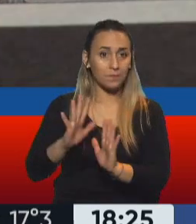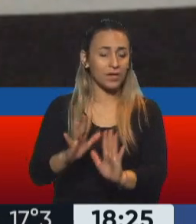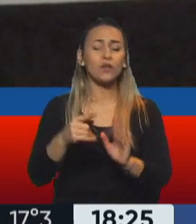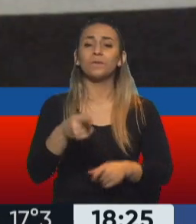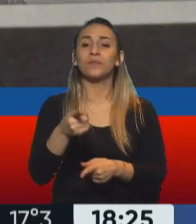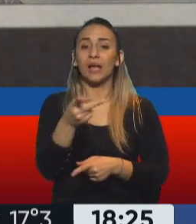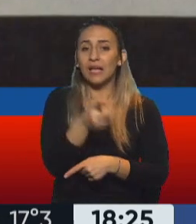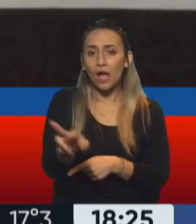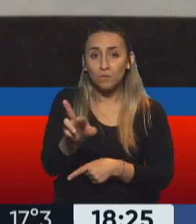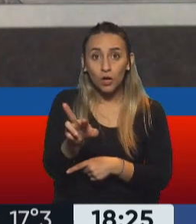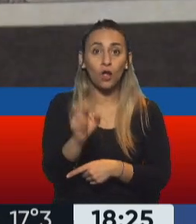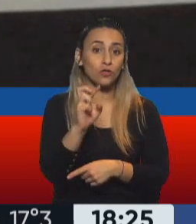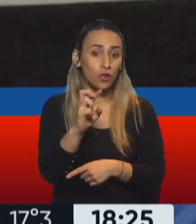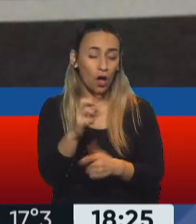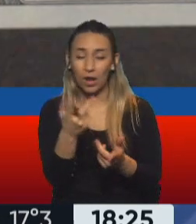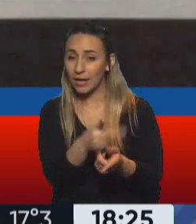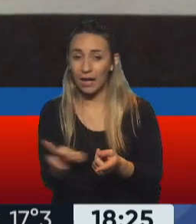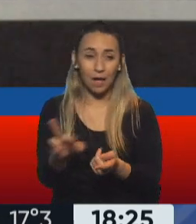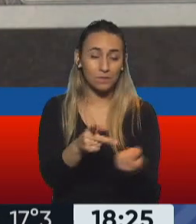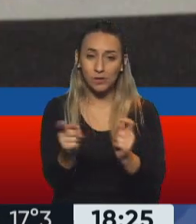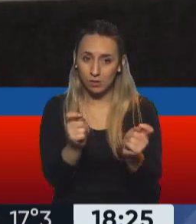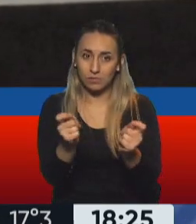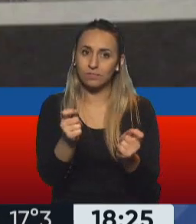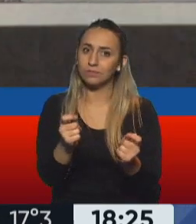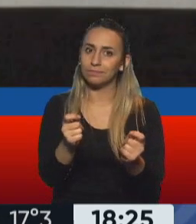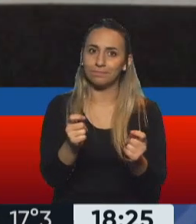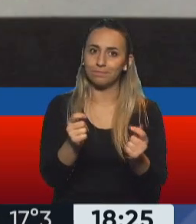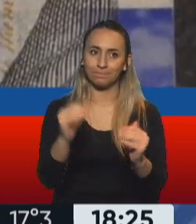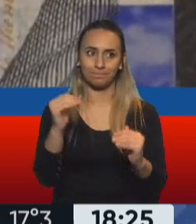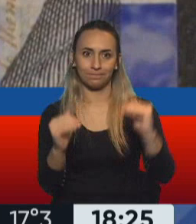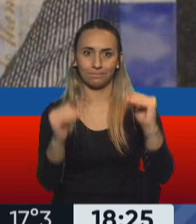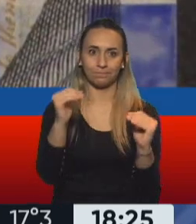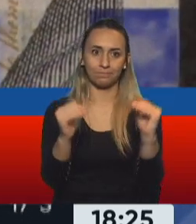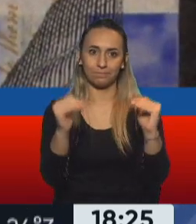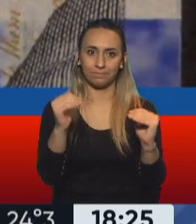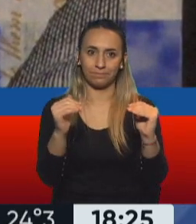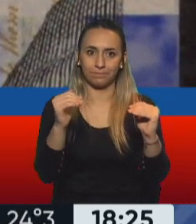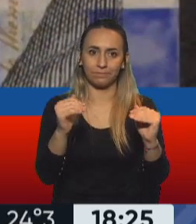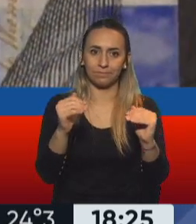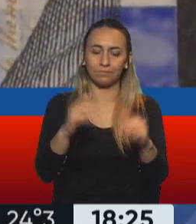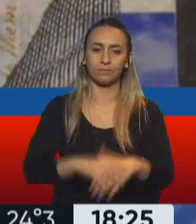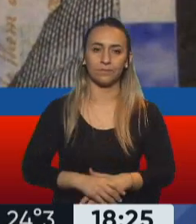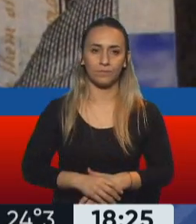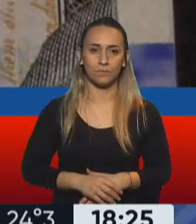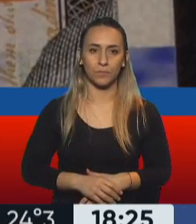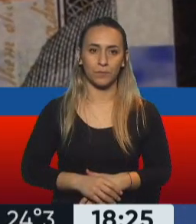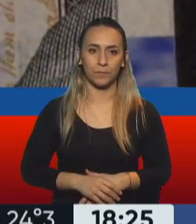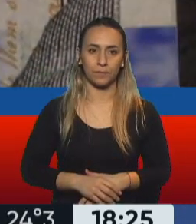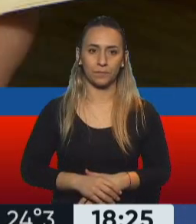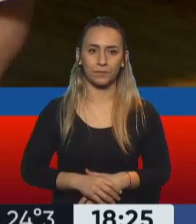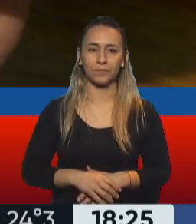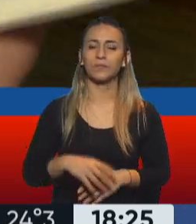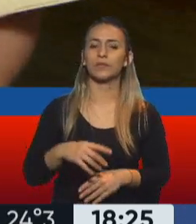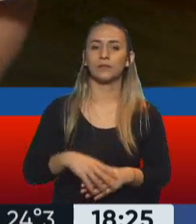de cambio está en un momento, está siendo competitivo, por lo cual dicen, bueno, no hace falta entonces ajustar el dólar oficial para que el